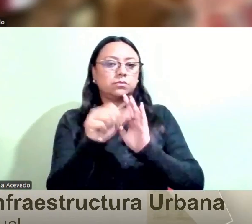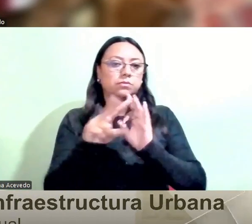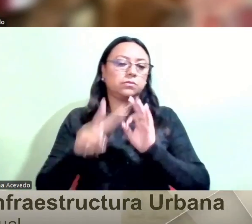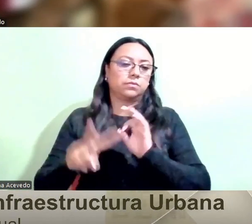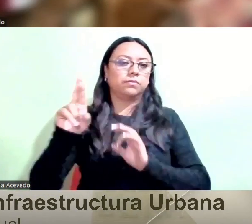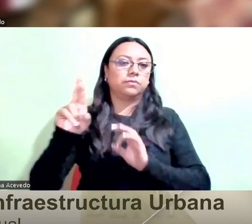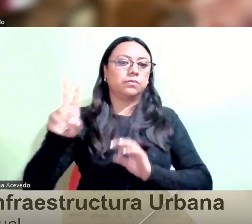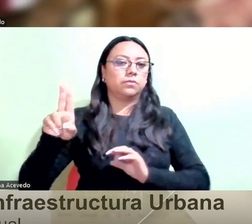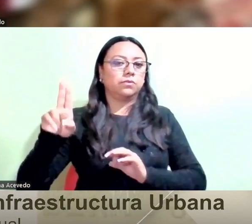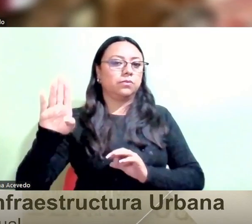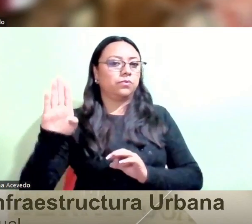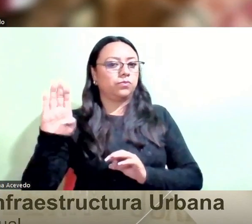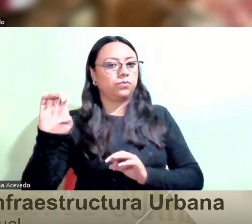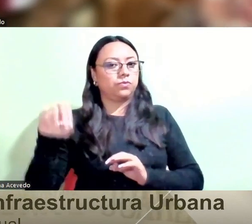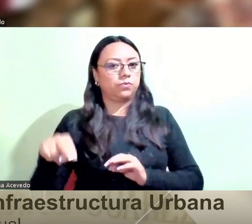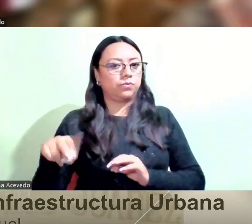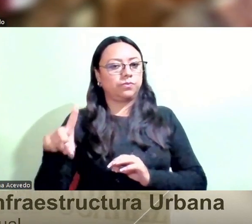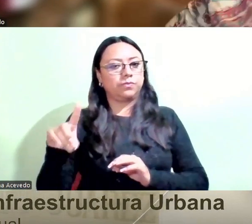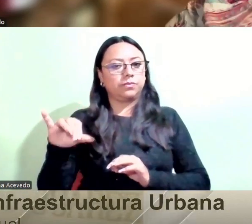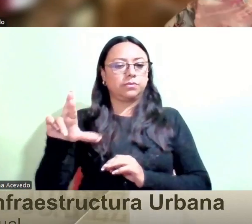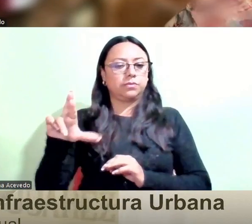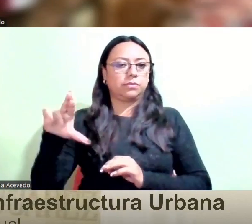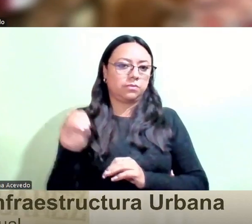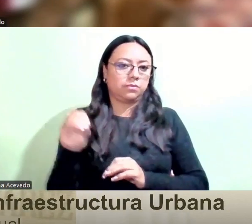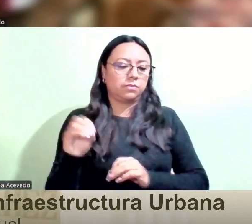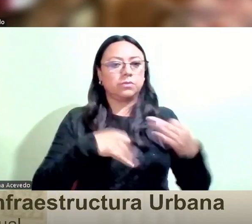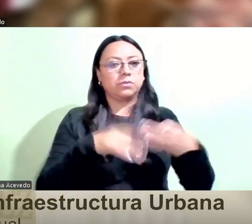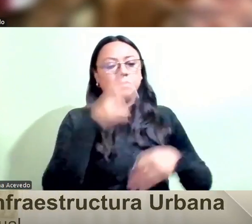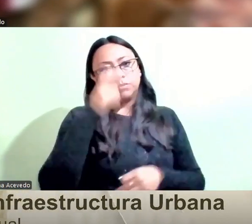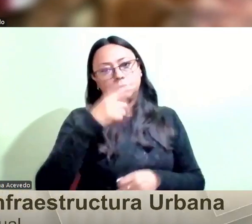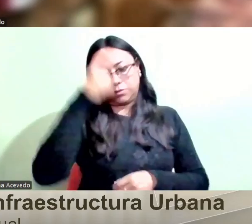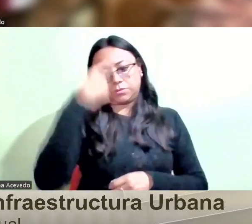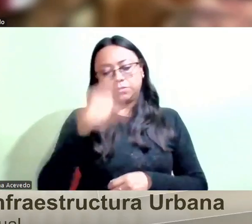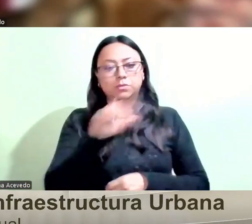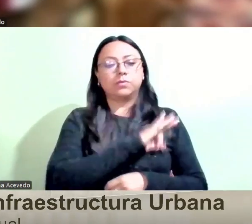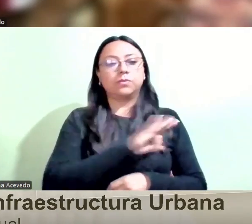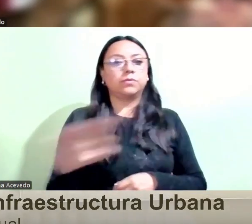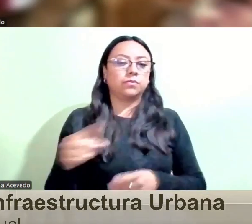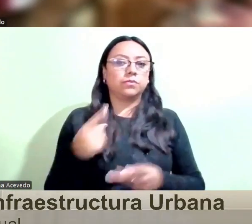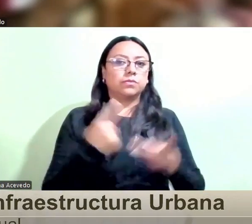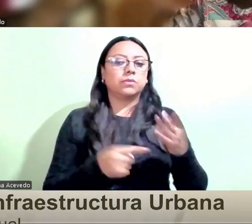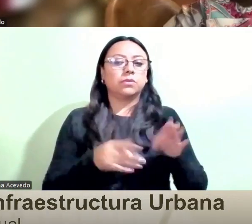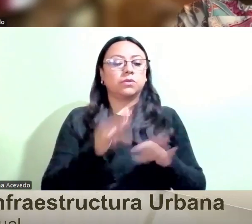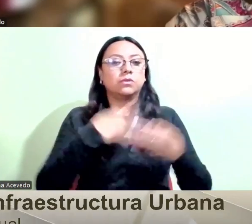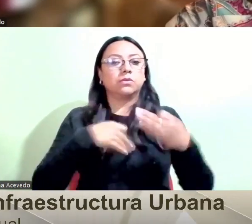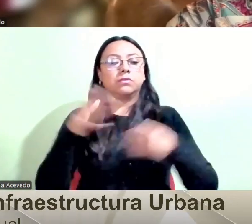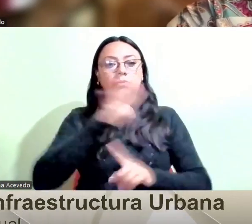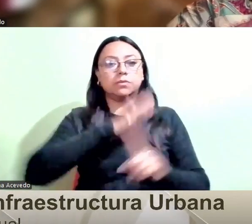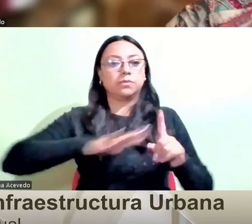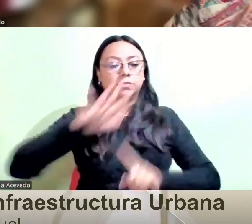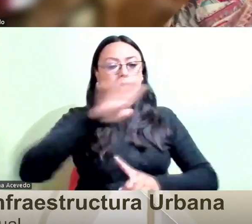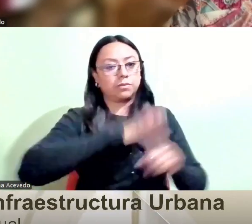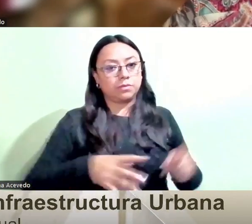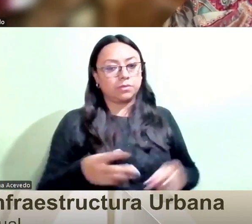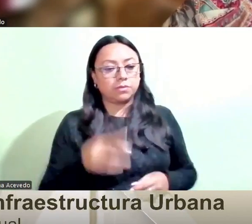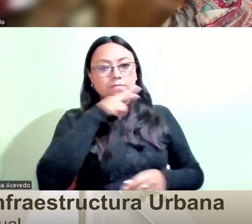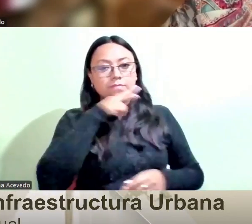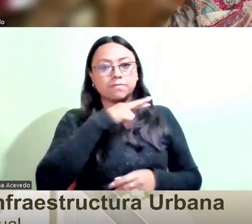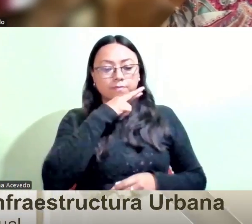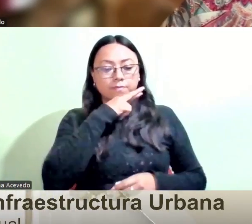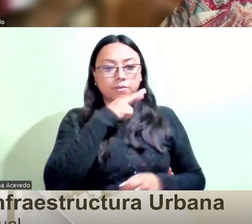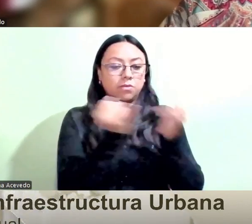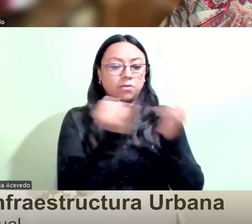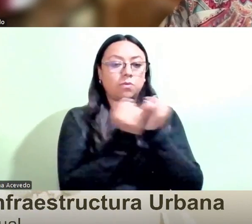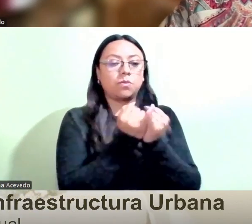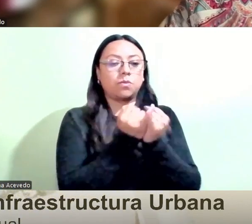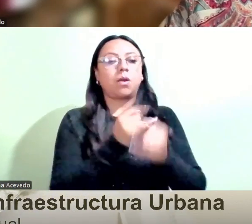como elemento para precisar que la iniciativa que se dictamina es acorde con el entorno urbano inmediato y que el área en que se localiza es considerada